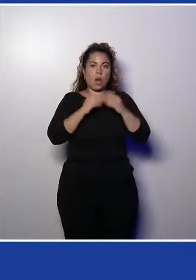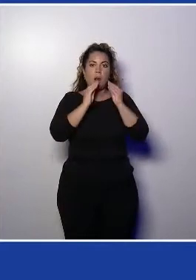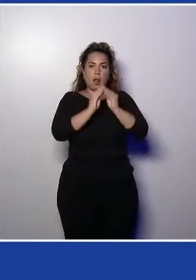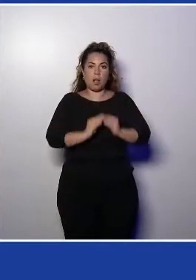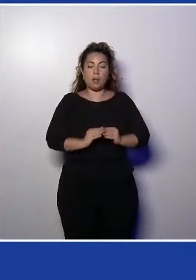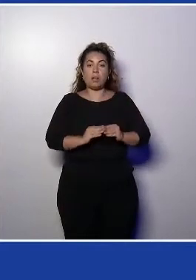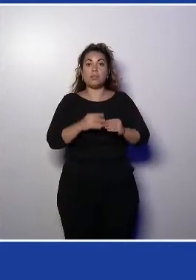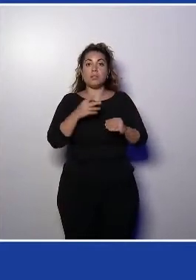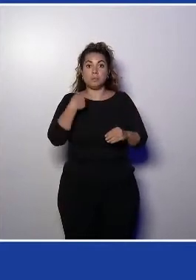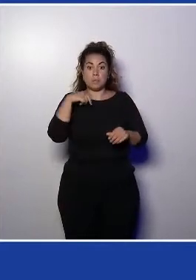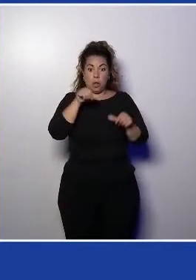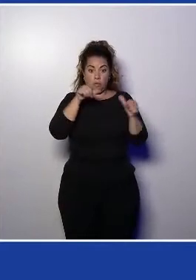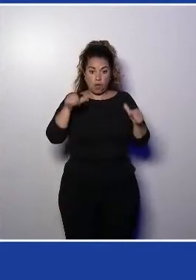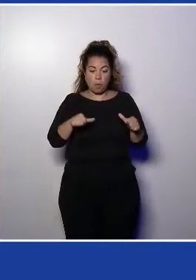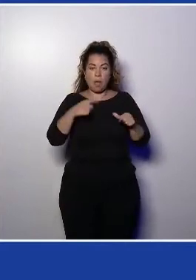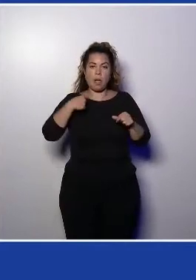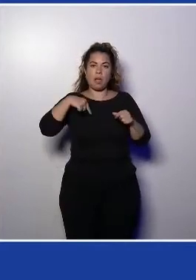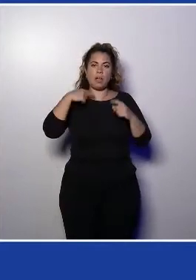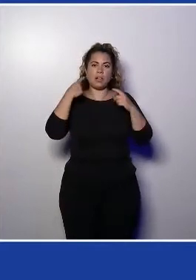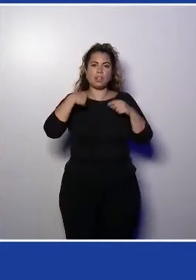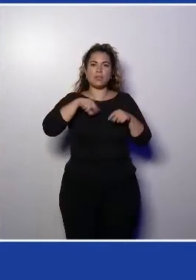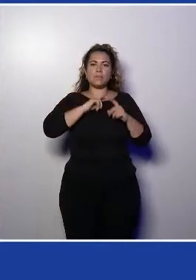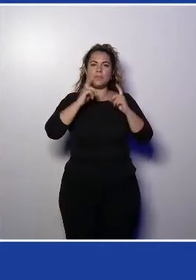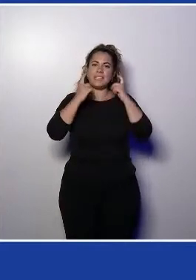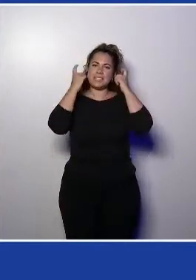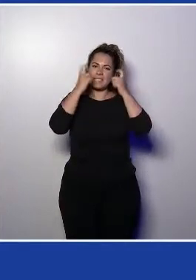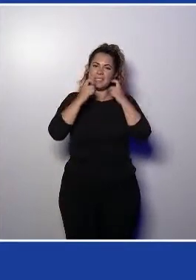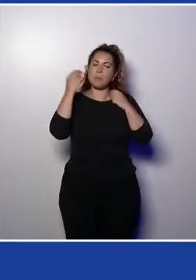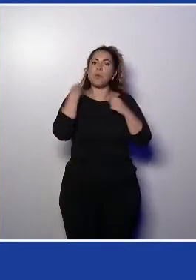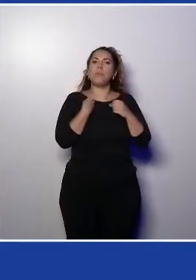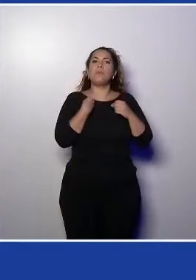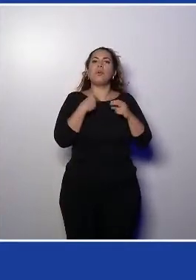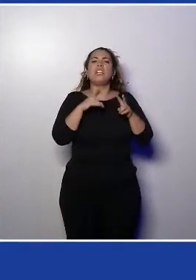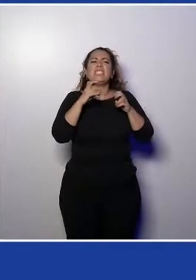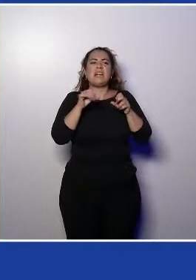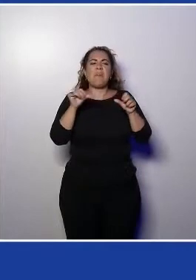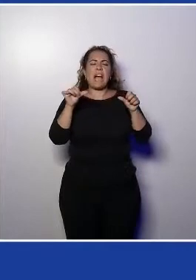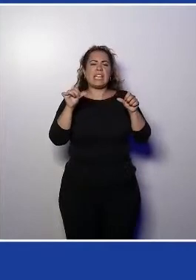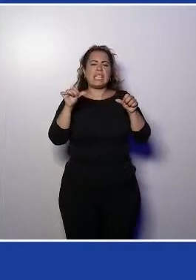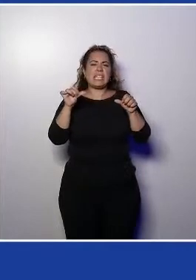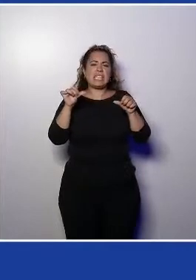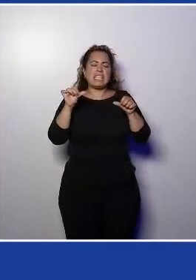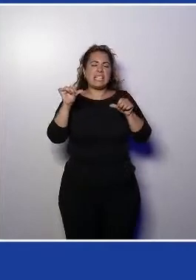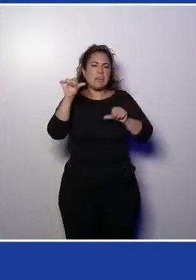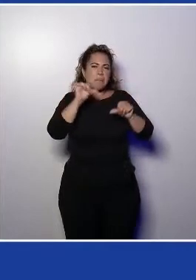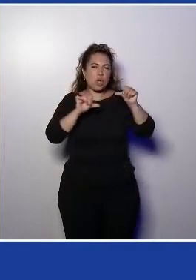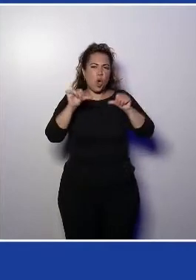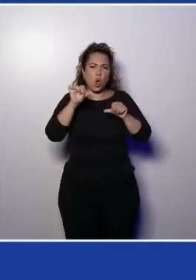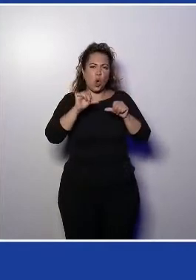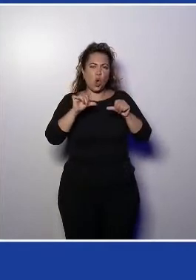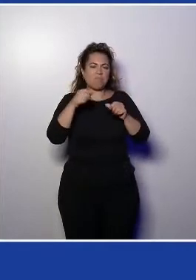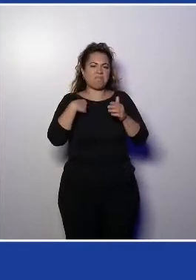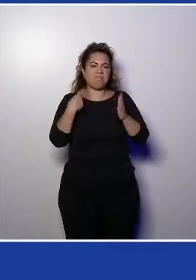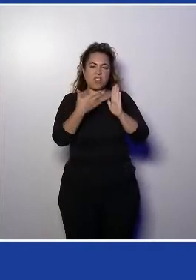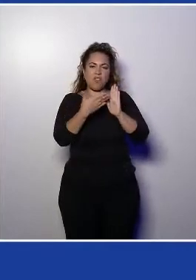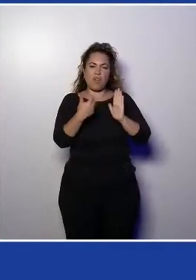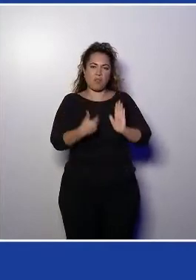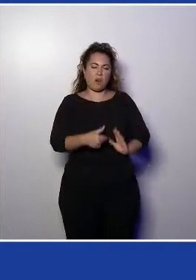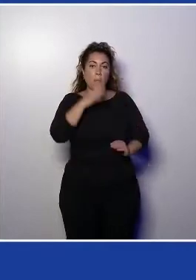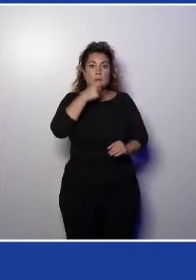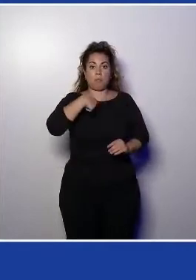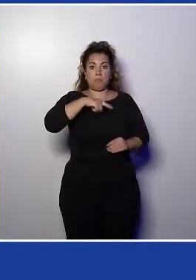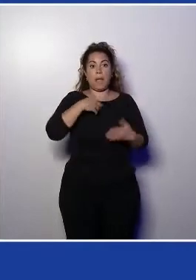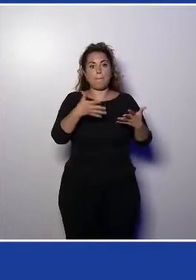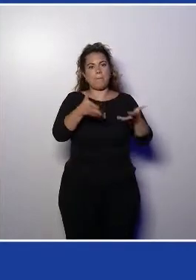vamos tratando de eliminar los productos químicos, sobre todo porque tenemos una ventaja con